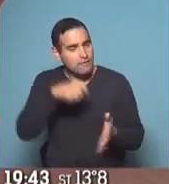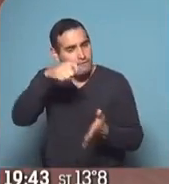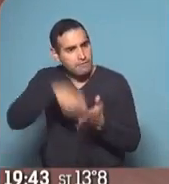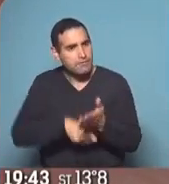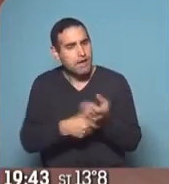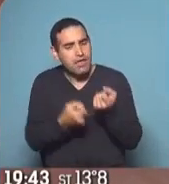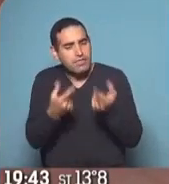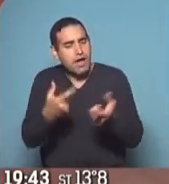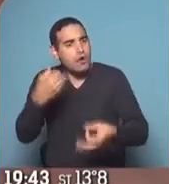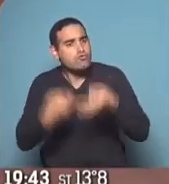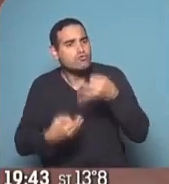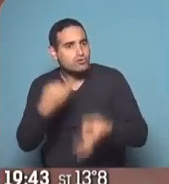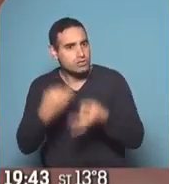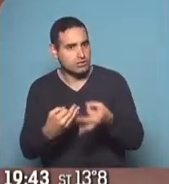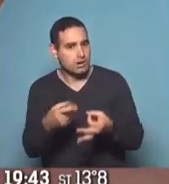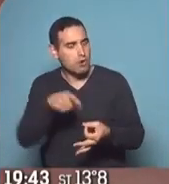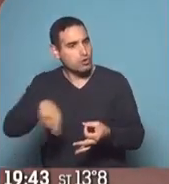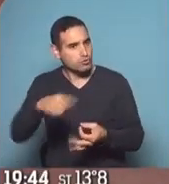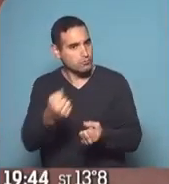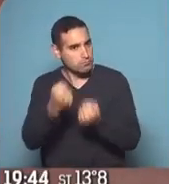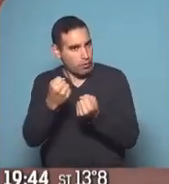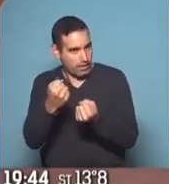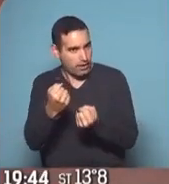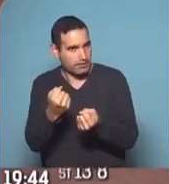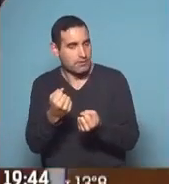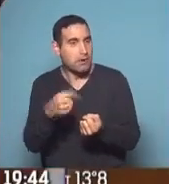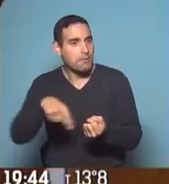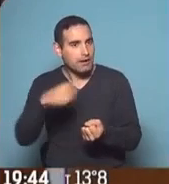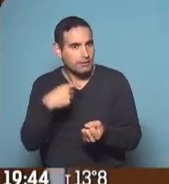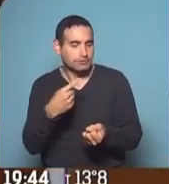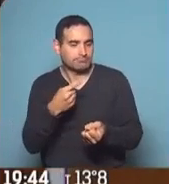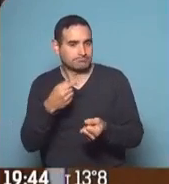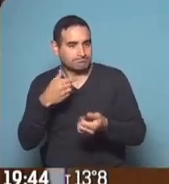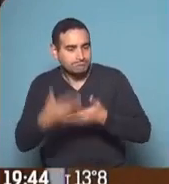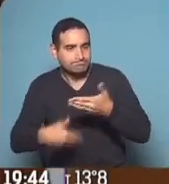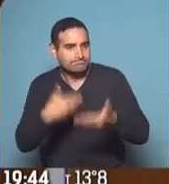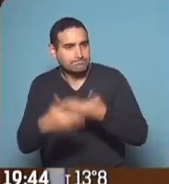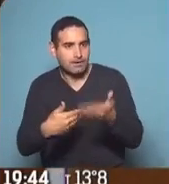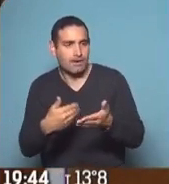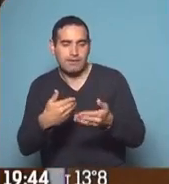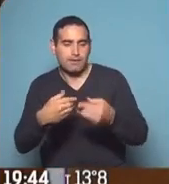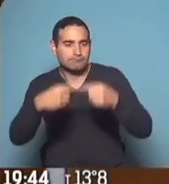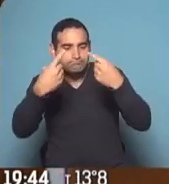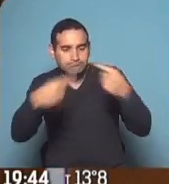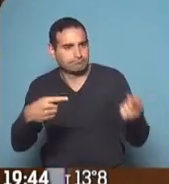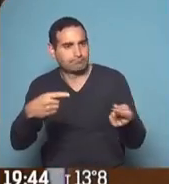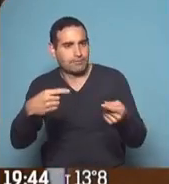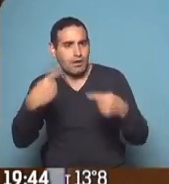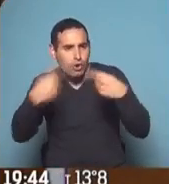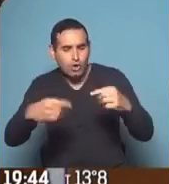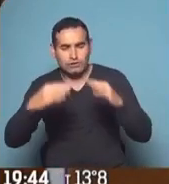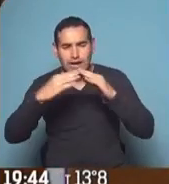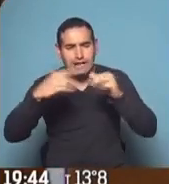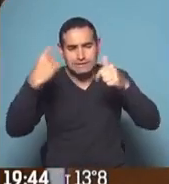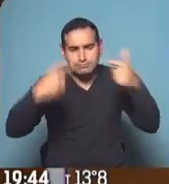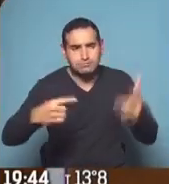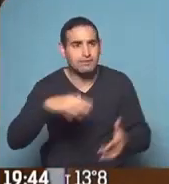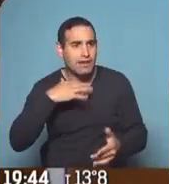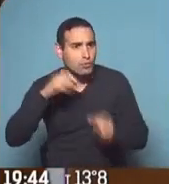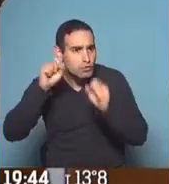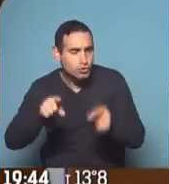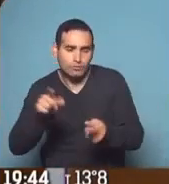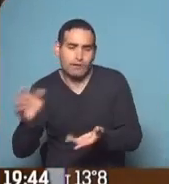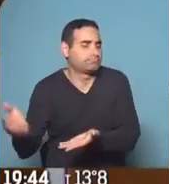una herramienta mucho más potente que las que tiene hoy para tratar de avanzar en quitar en desapoderar en quitarle a los delincuentes